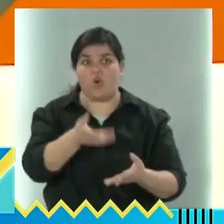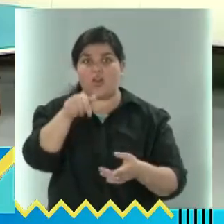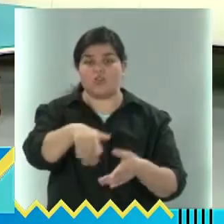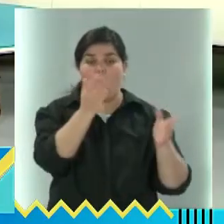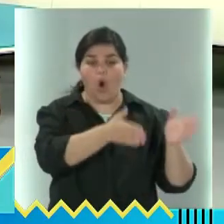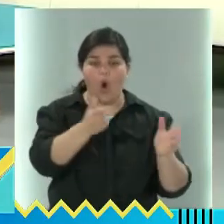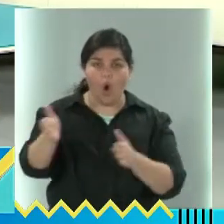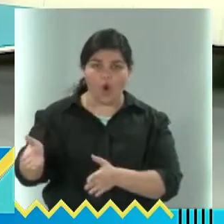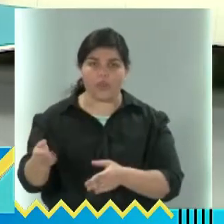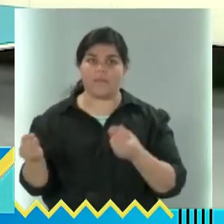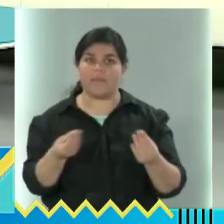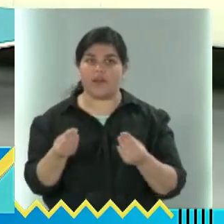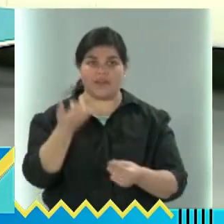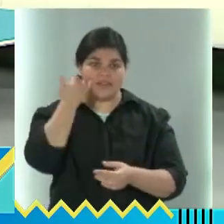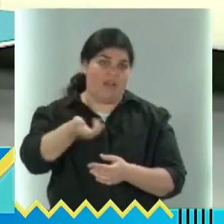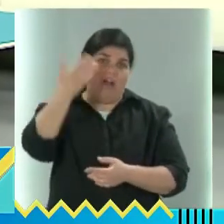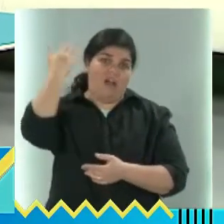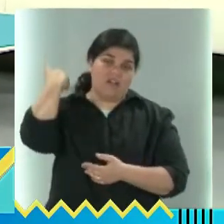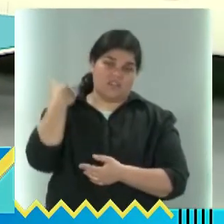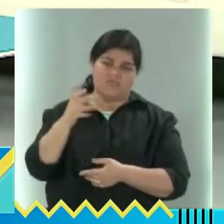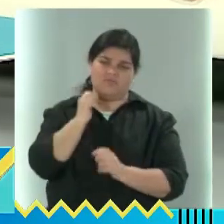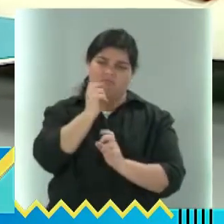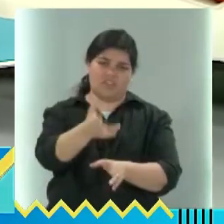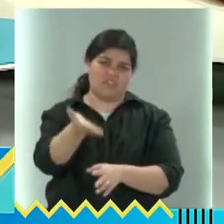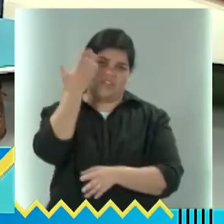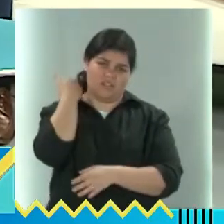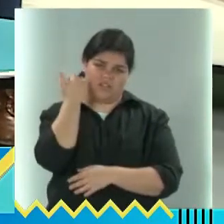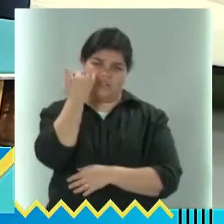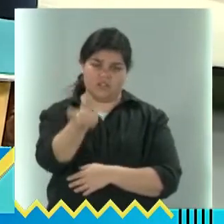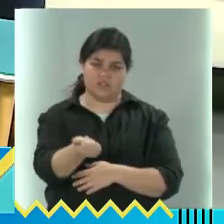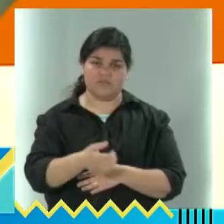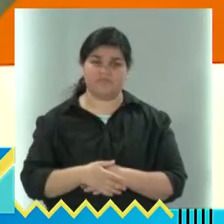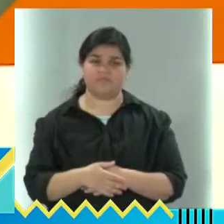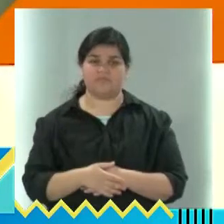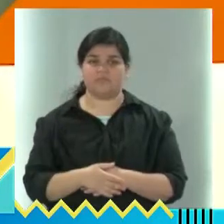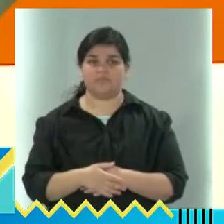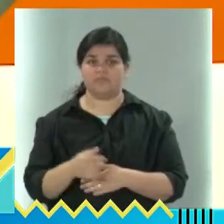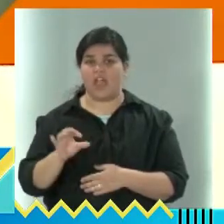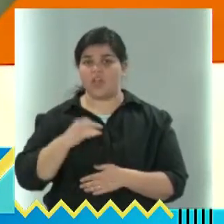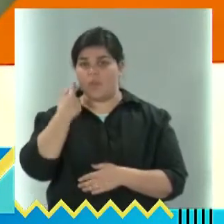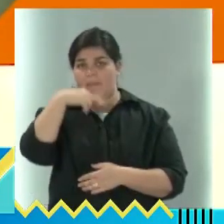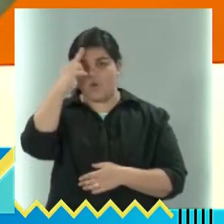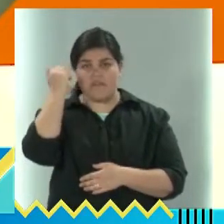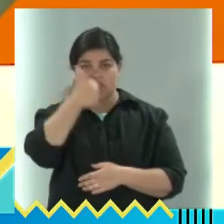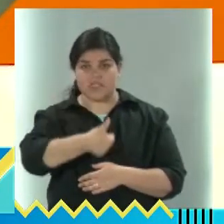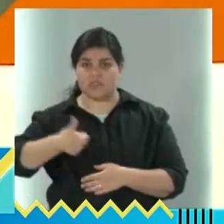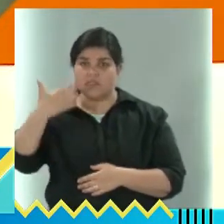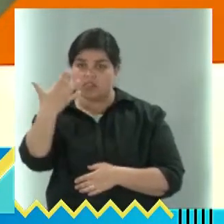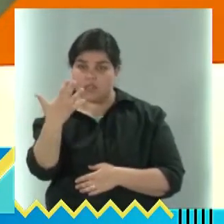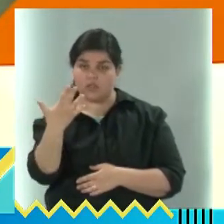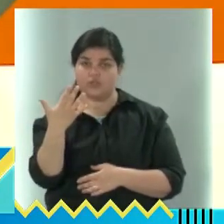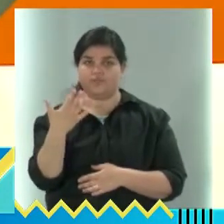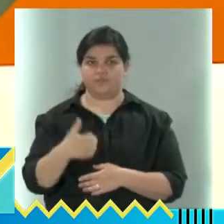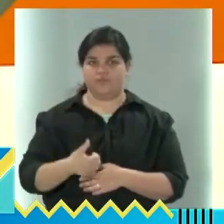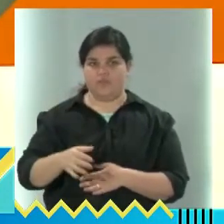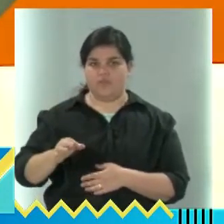a algo que ya ejercía, que ya ejercemos desde, como te dije, como lo hablamos al principio, desde 1965, que en el 66